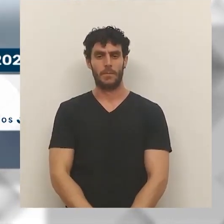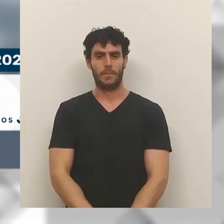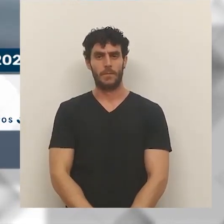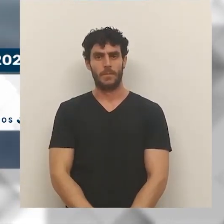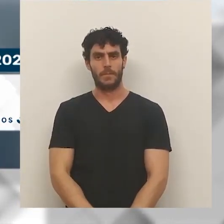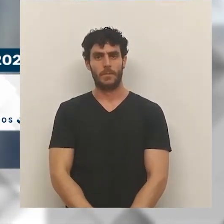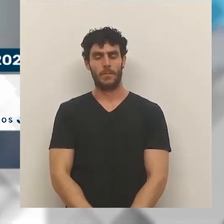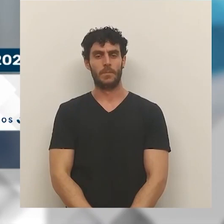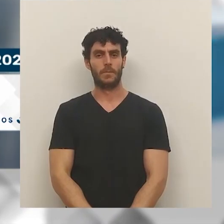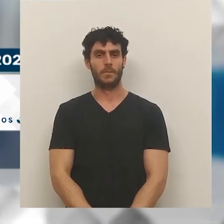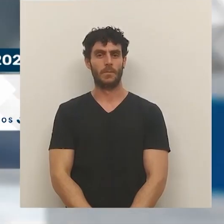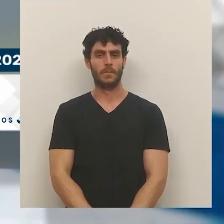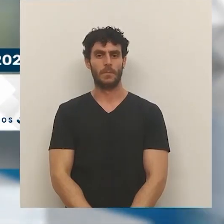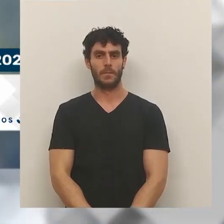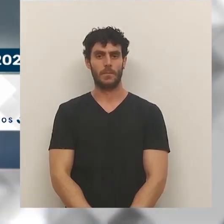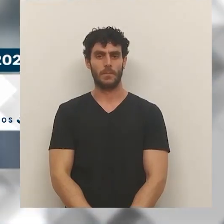inmediata.